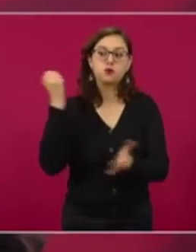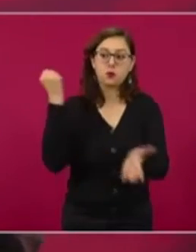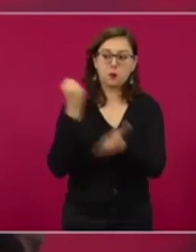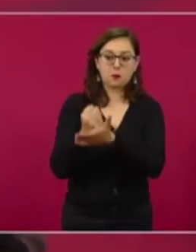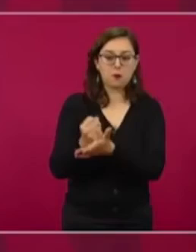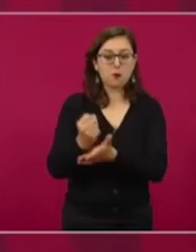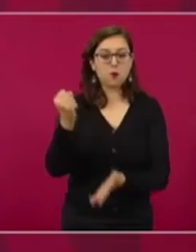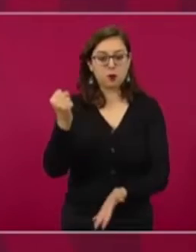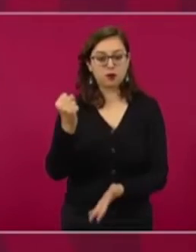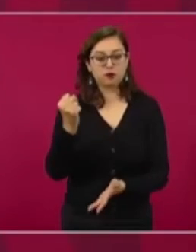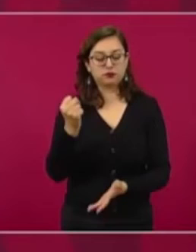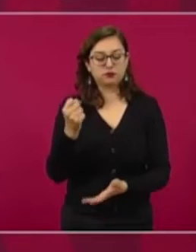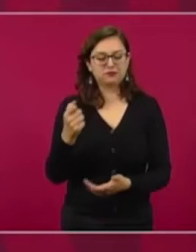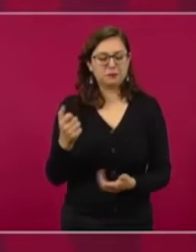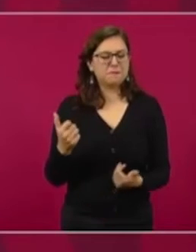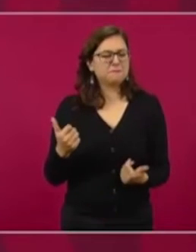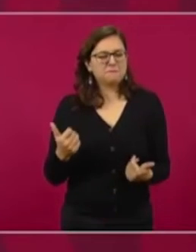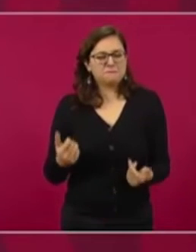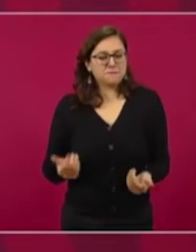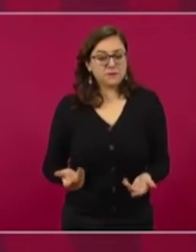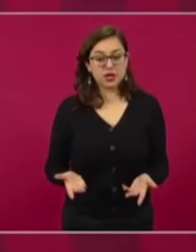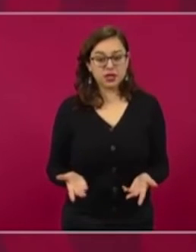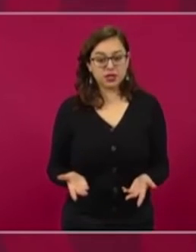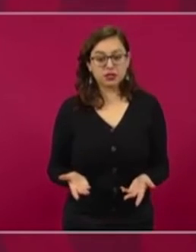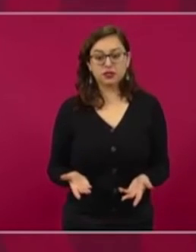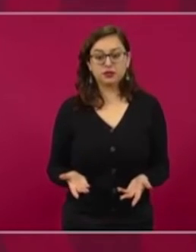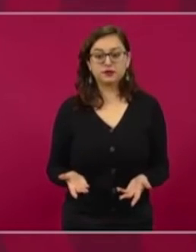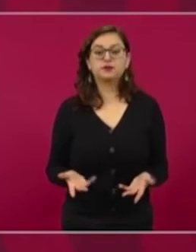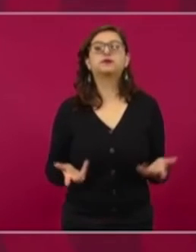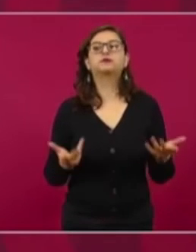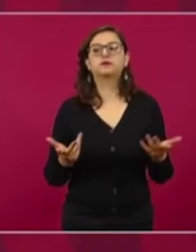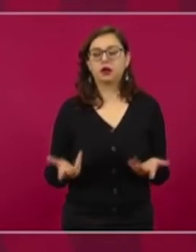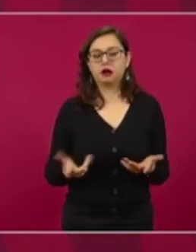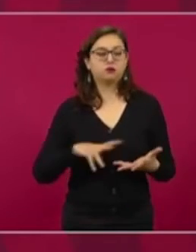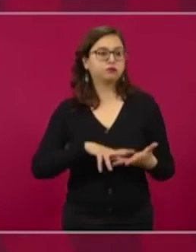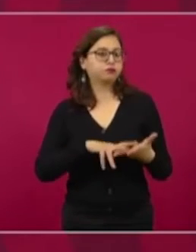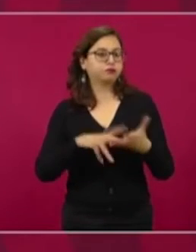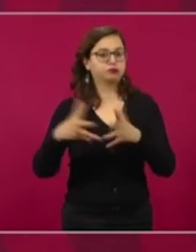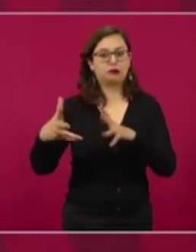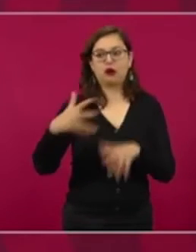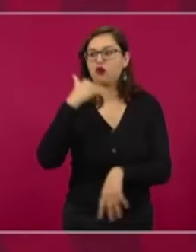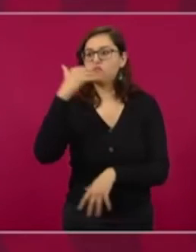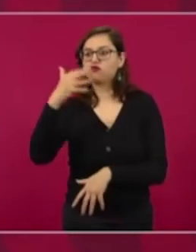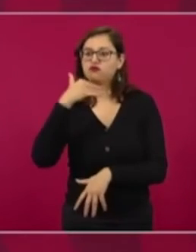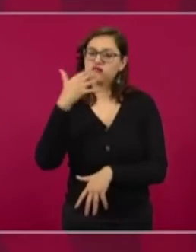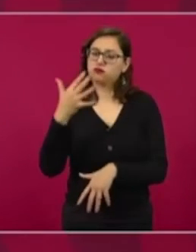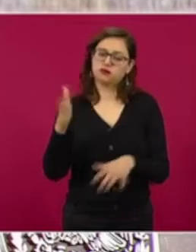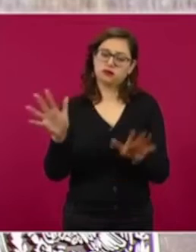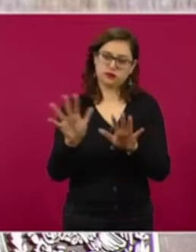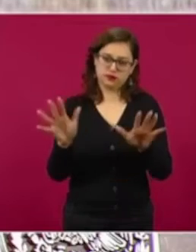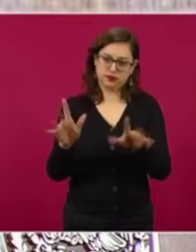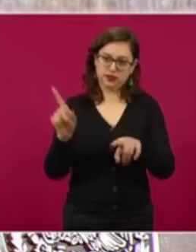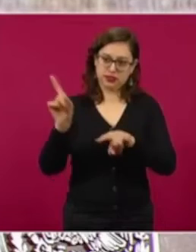que no haya desorden y corrupción,